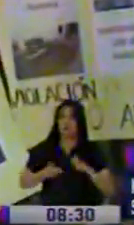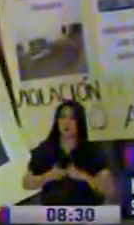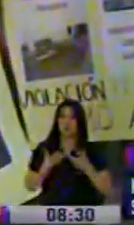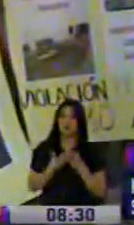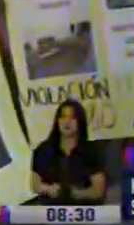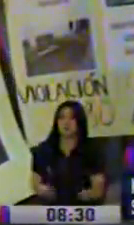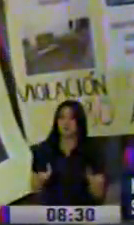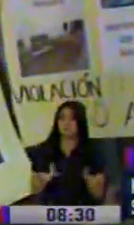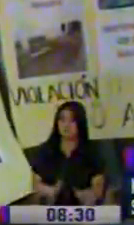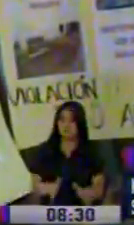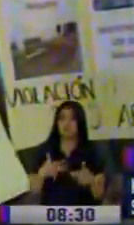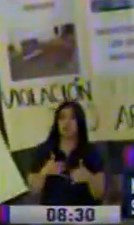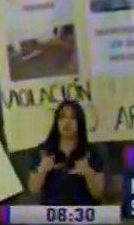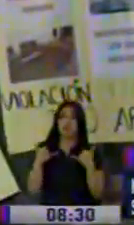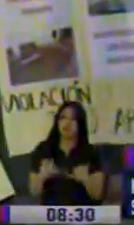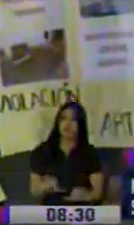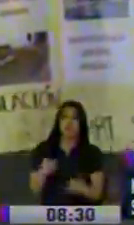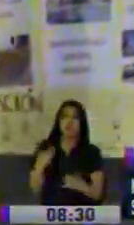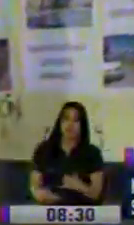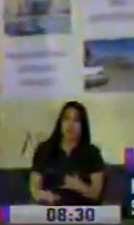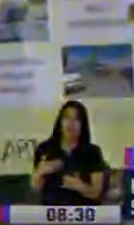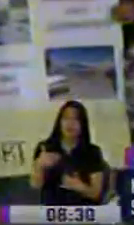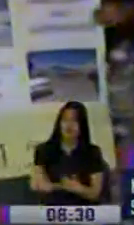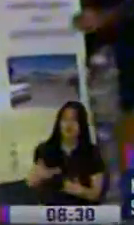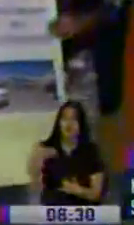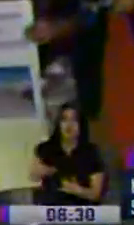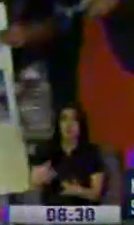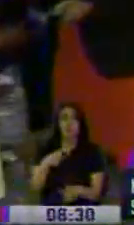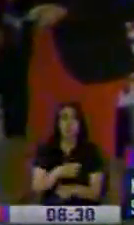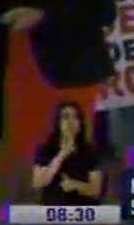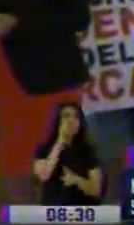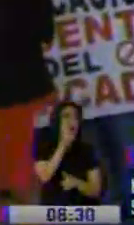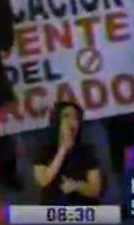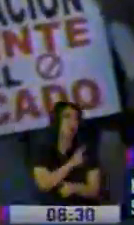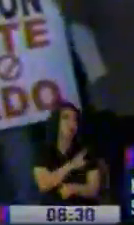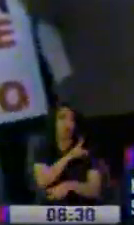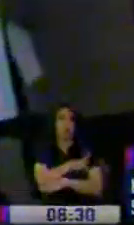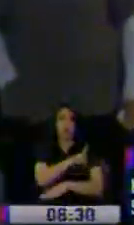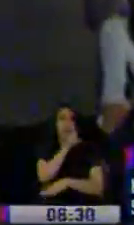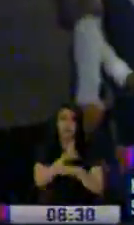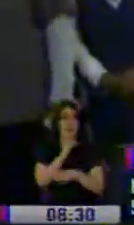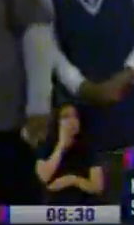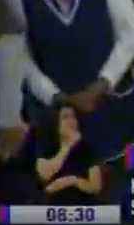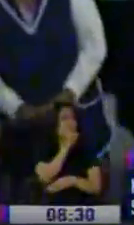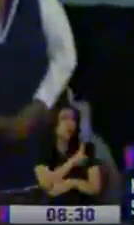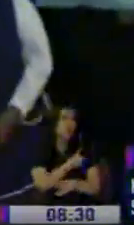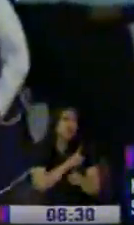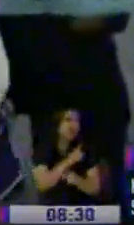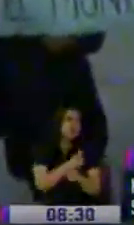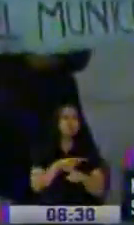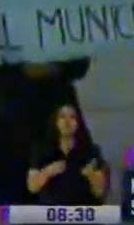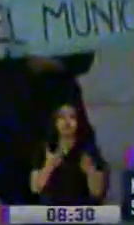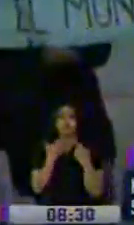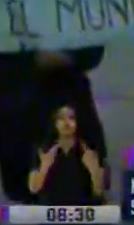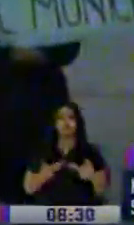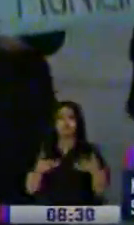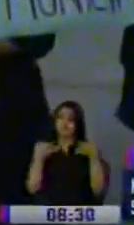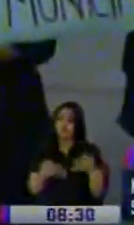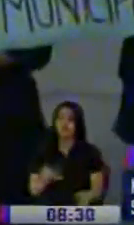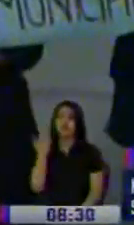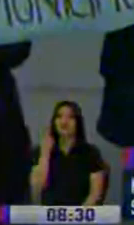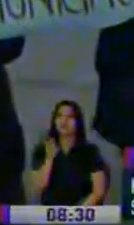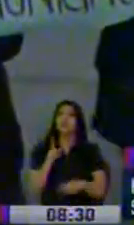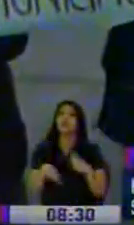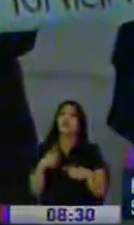solución, nos tienen de fecha en fecha, estamos hablando, les preguntamos a nuestros directivos, les decimos que presionen, pero no nos dan una fecha exacta en la que tenemos que